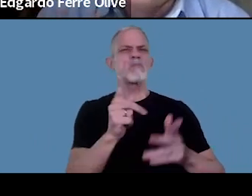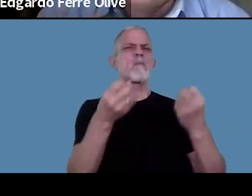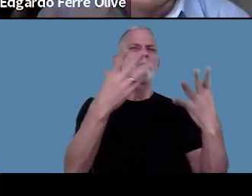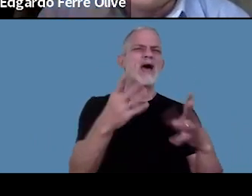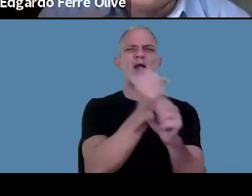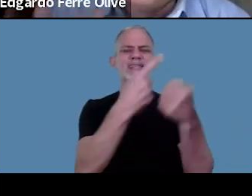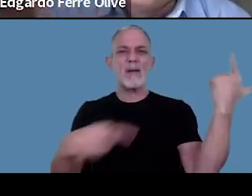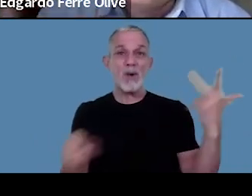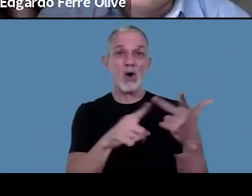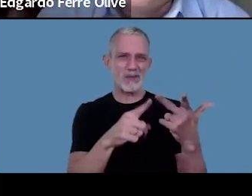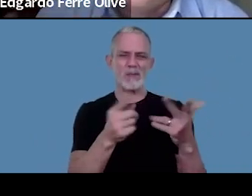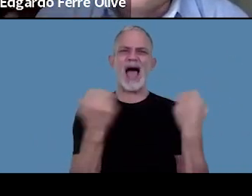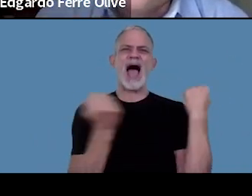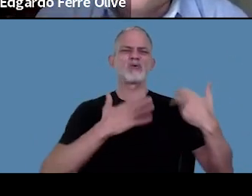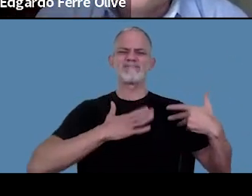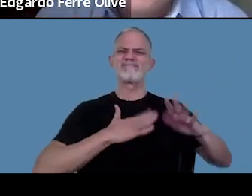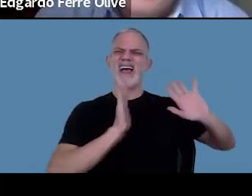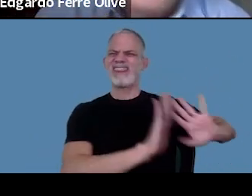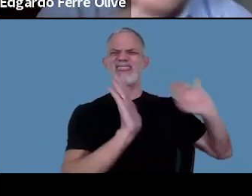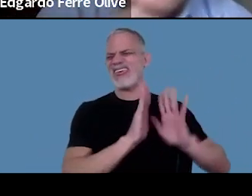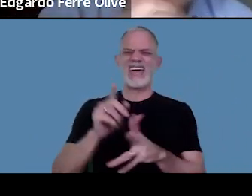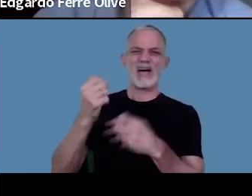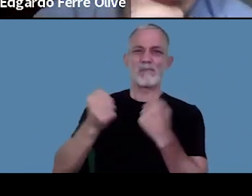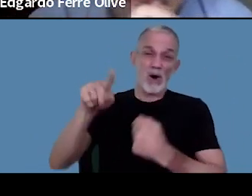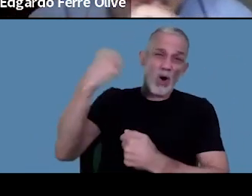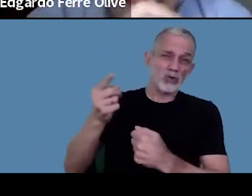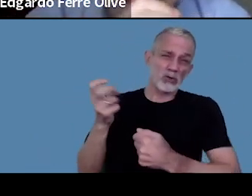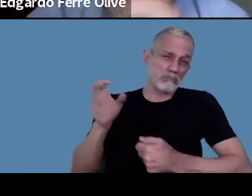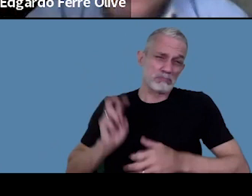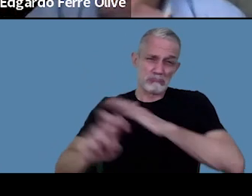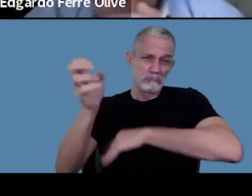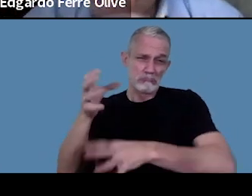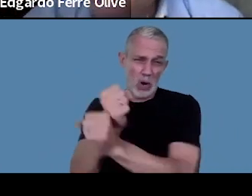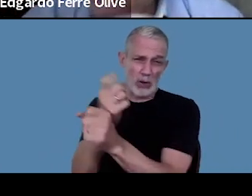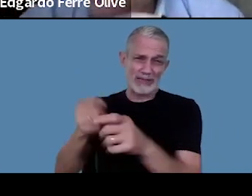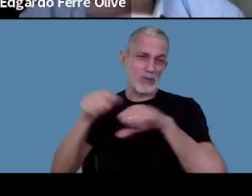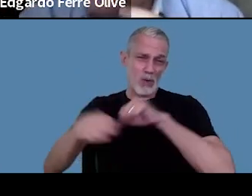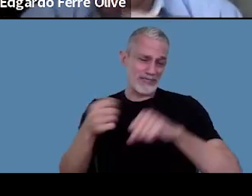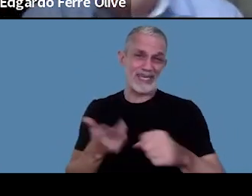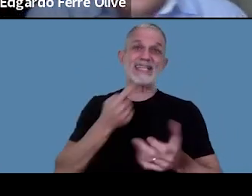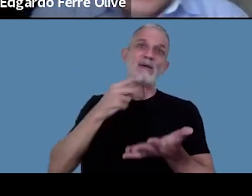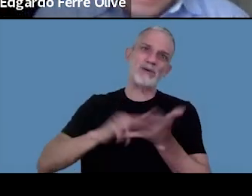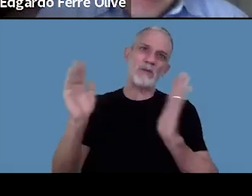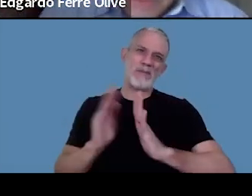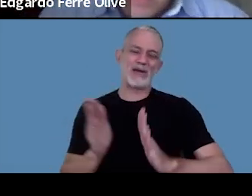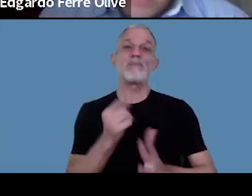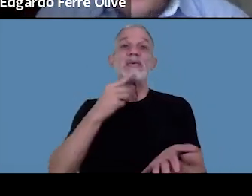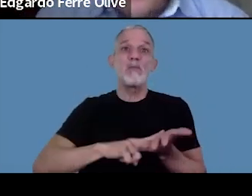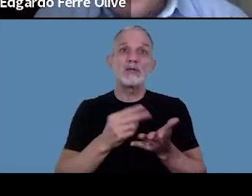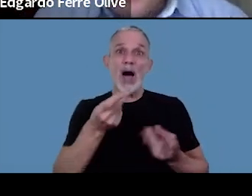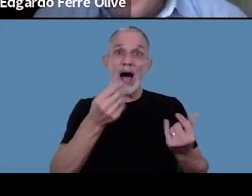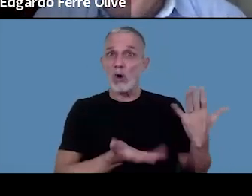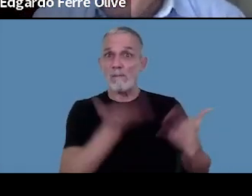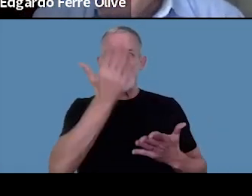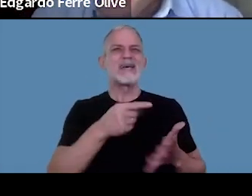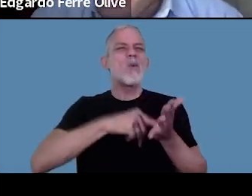gente trate de salir sin su vehículo particular. ¿Está bien? El tratamiento del impuesto sobre los vehículos. En la Ciudad Autónoma de Buenos